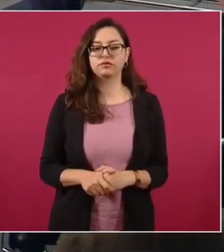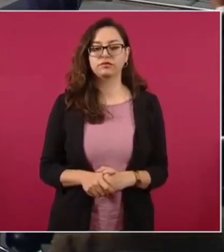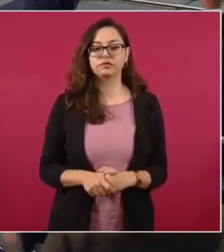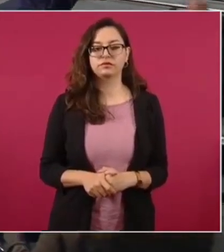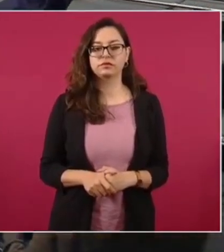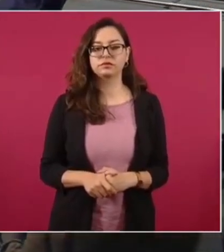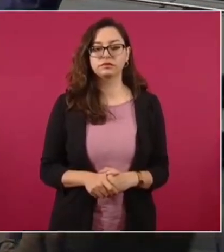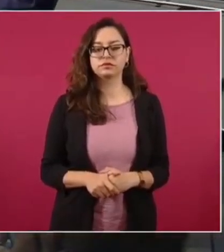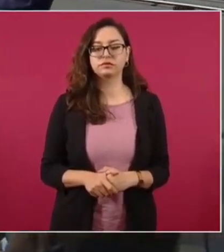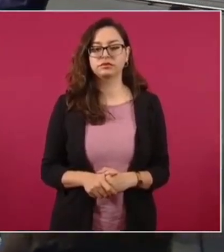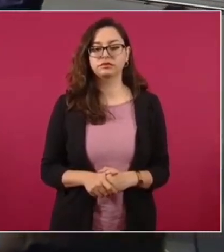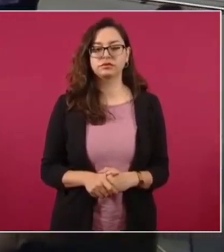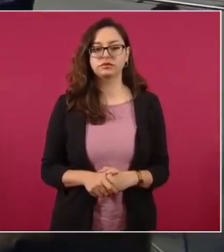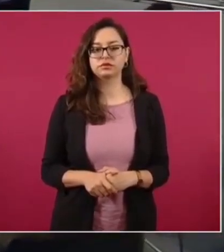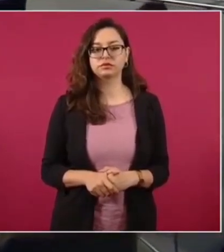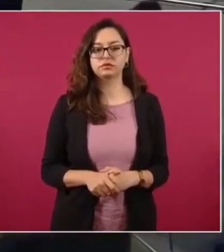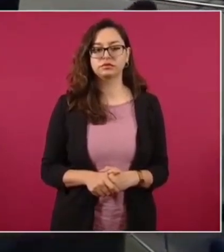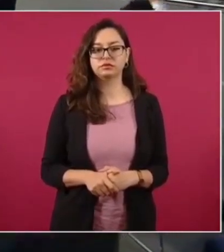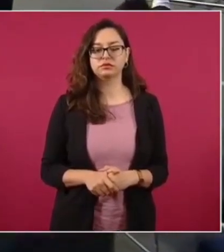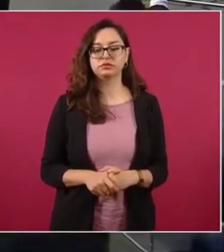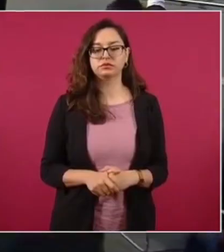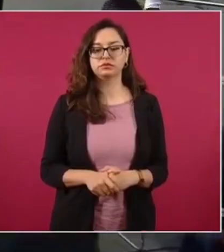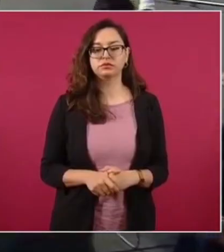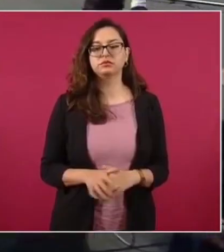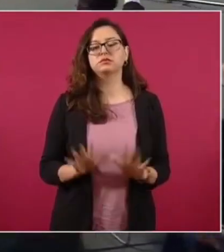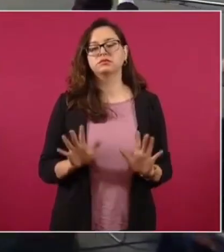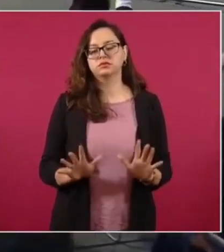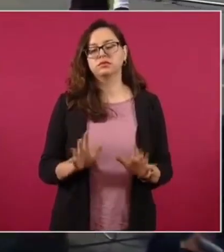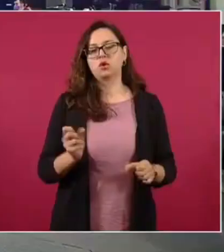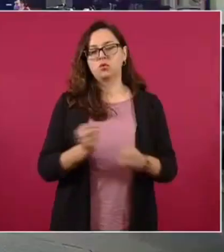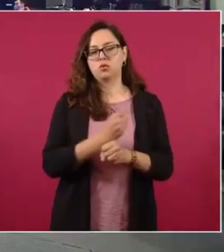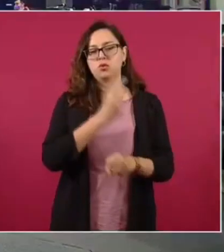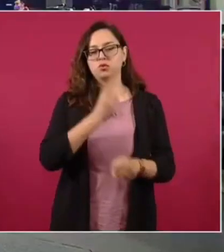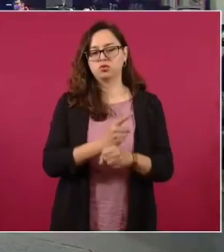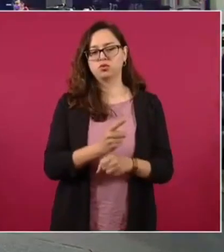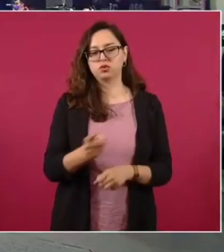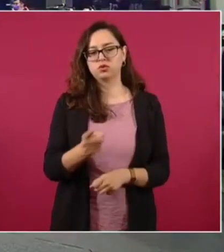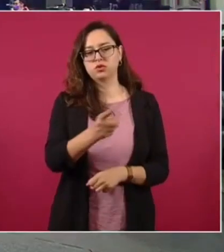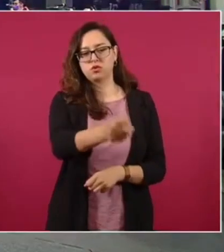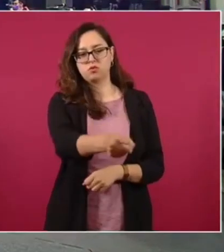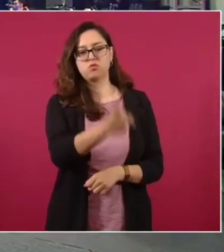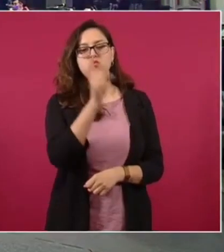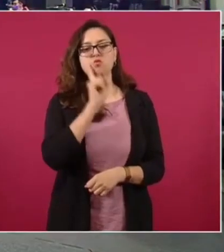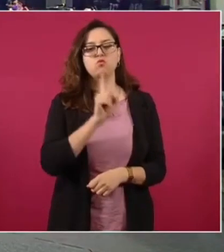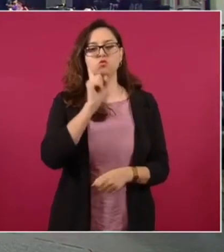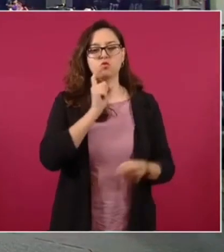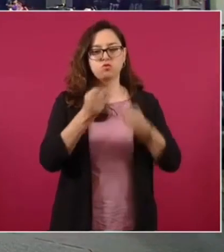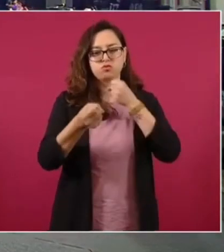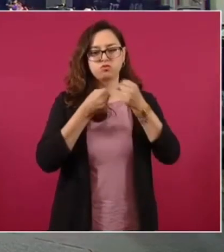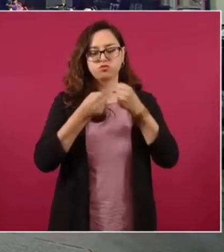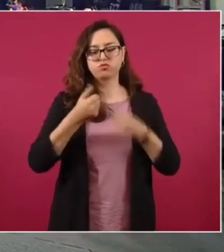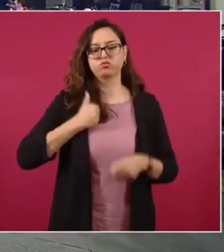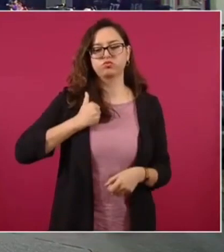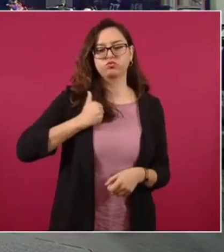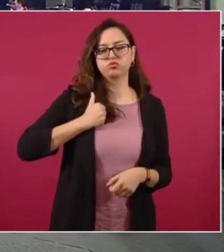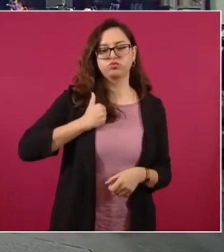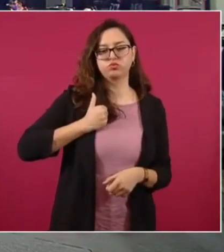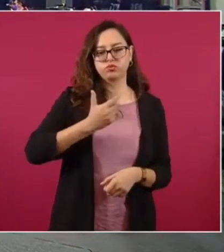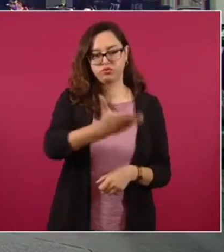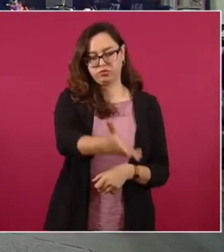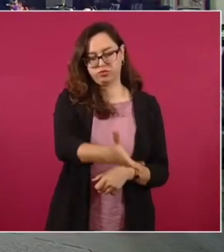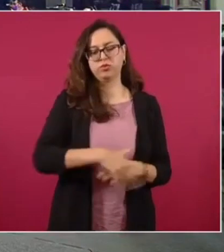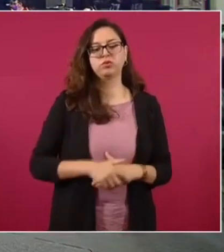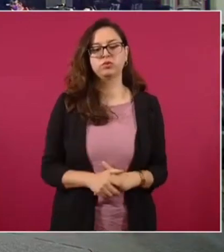Pero miren, ya vamos a darle la oportunidad aquí a la periodista canadiense.